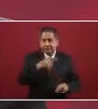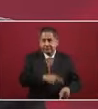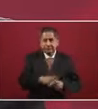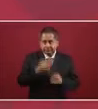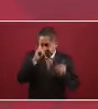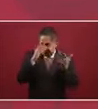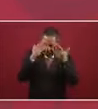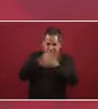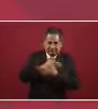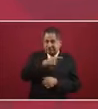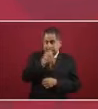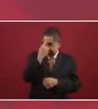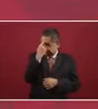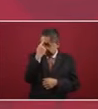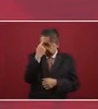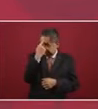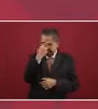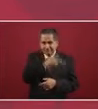obnubilados,